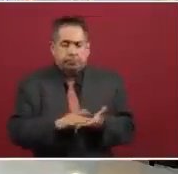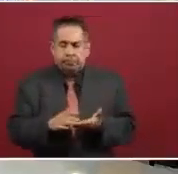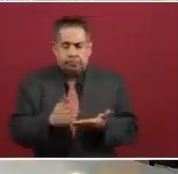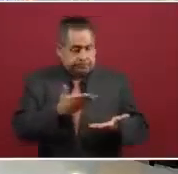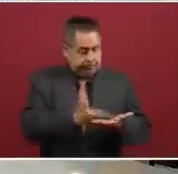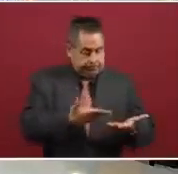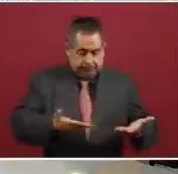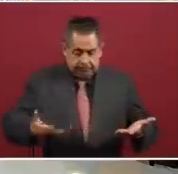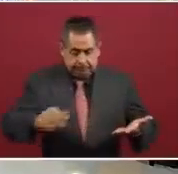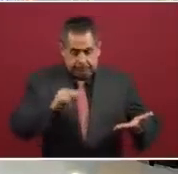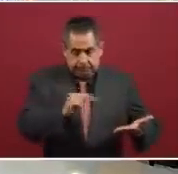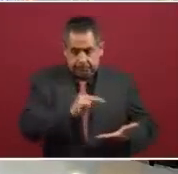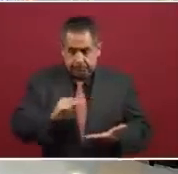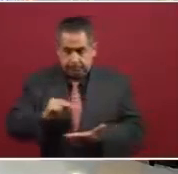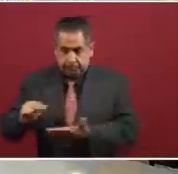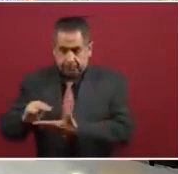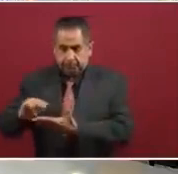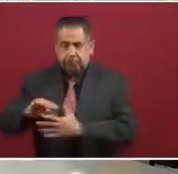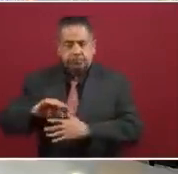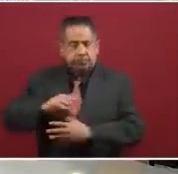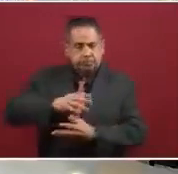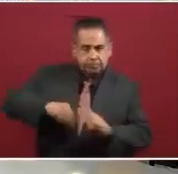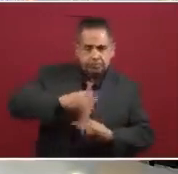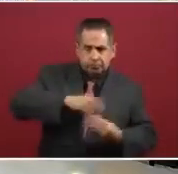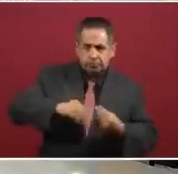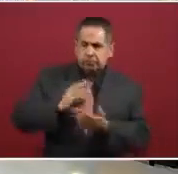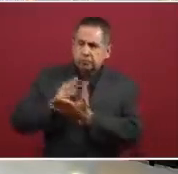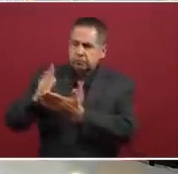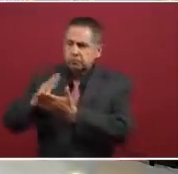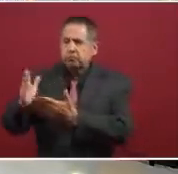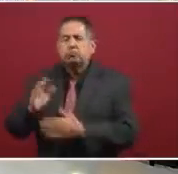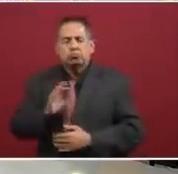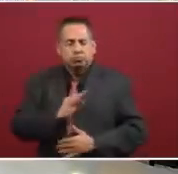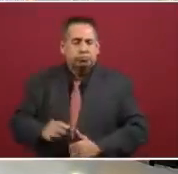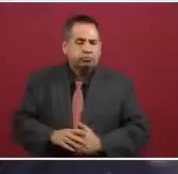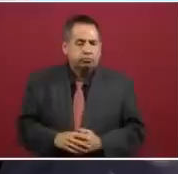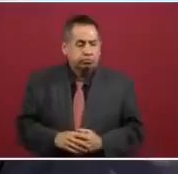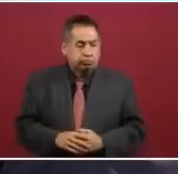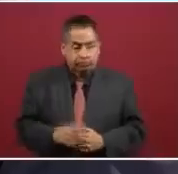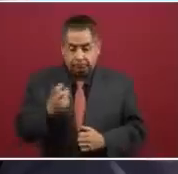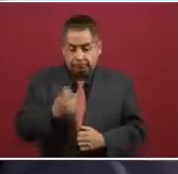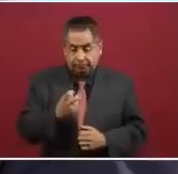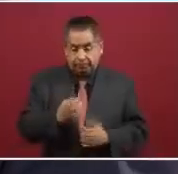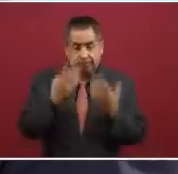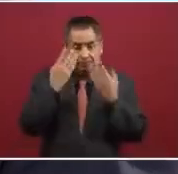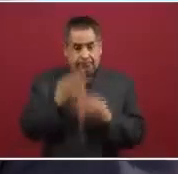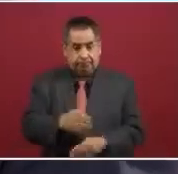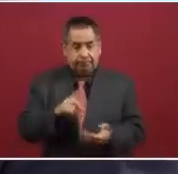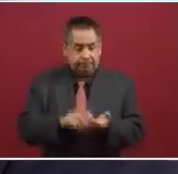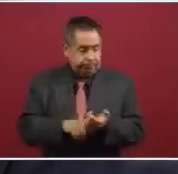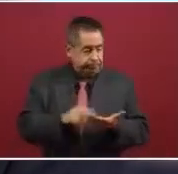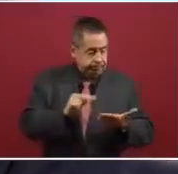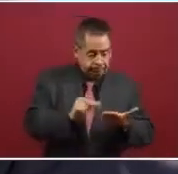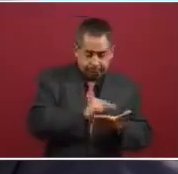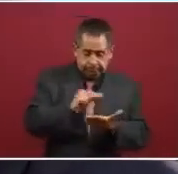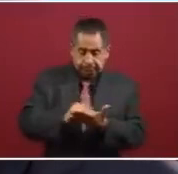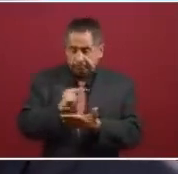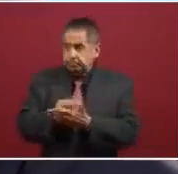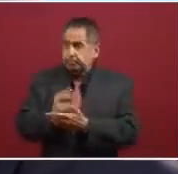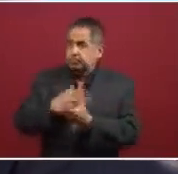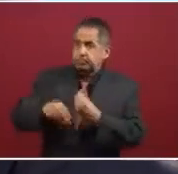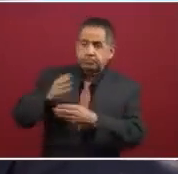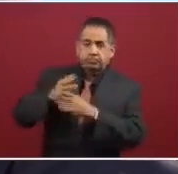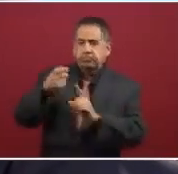presente refinanciamiento. La renovación de estos créditos bancarios son parte fundamental de